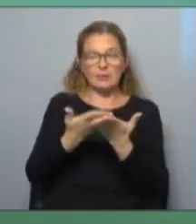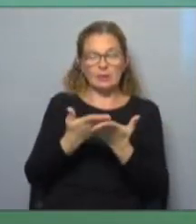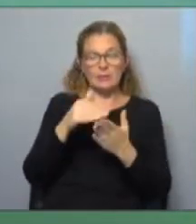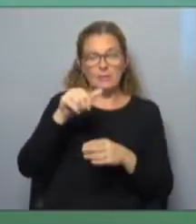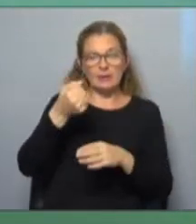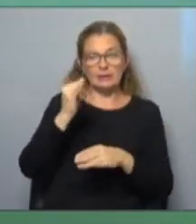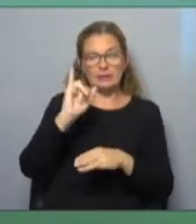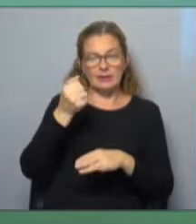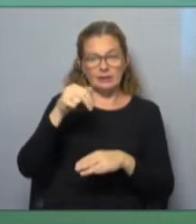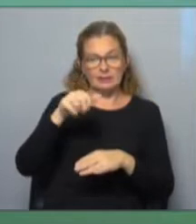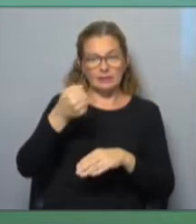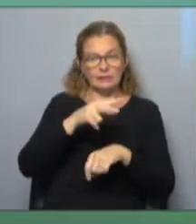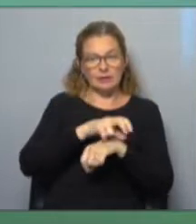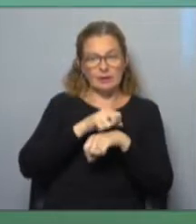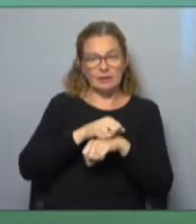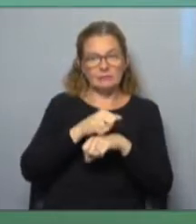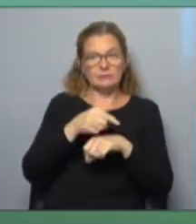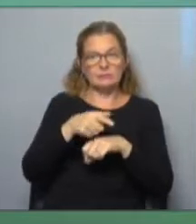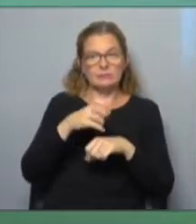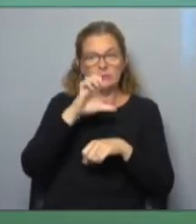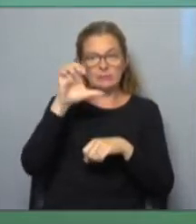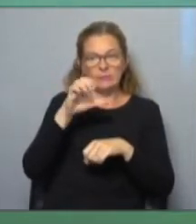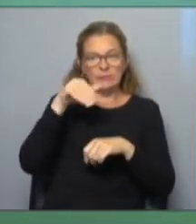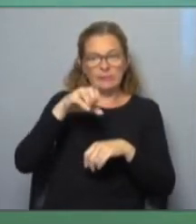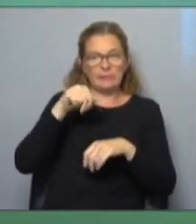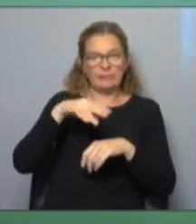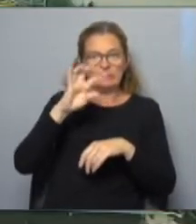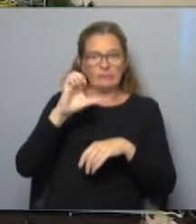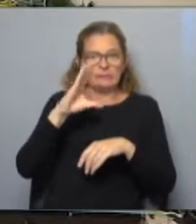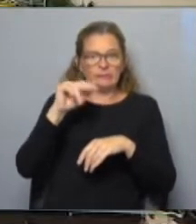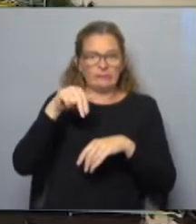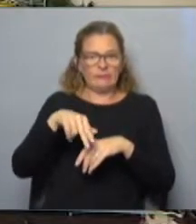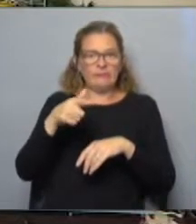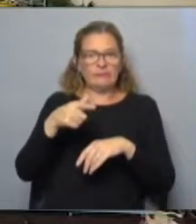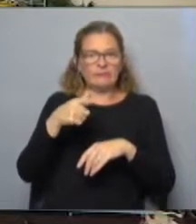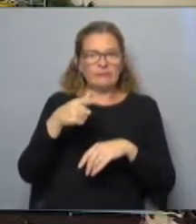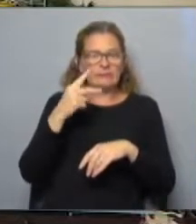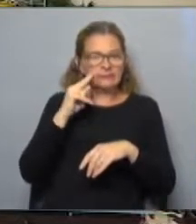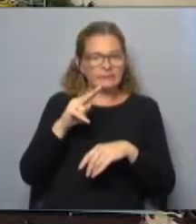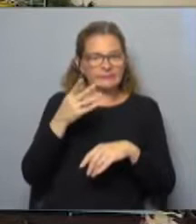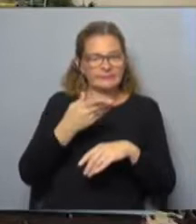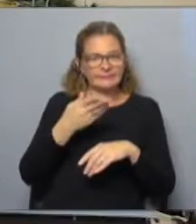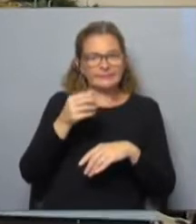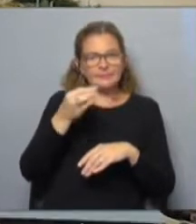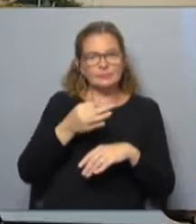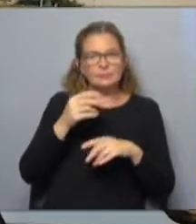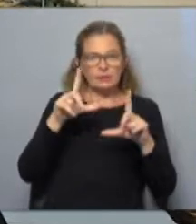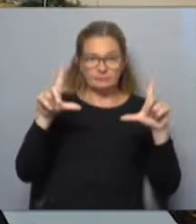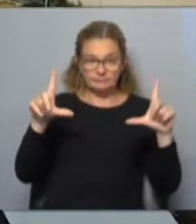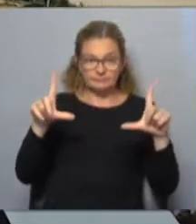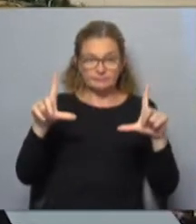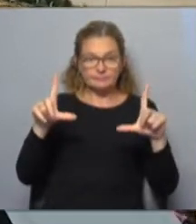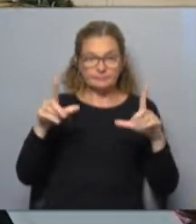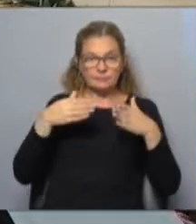porque declaran ante Fiscalía representantes de la empresa Montecón. Sí, efectivamente. Tenemos en este momento justamente imágenes allí del